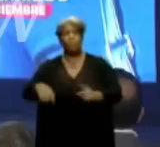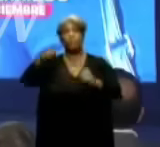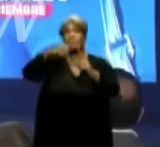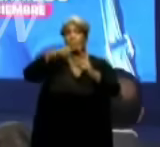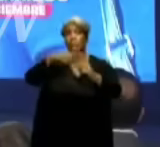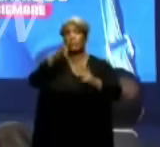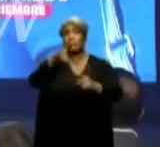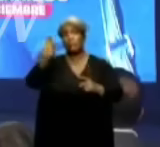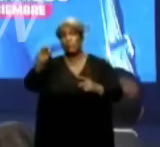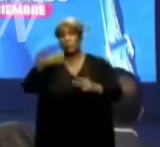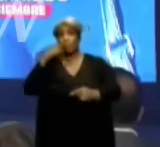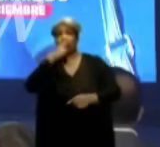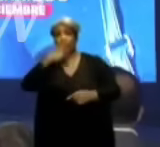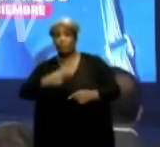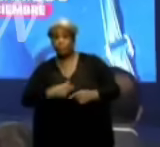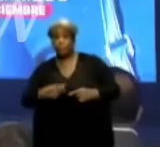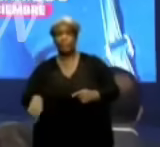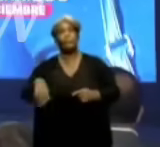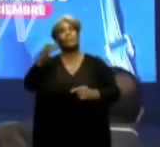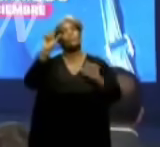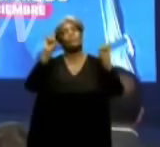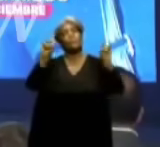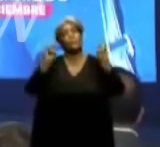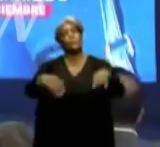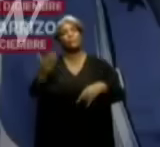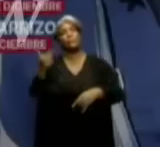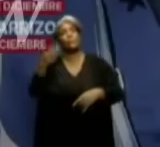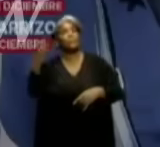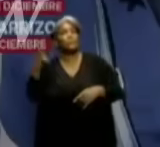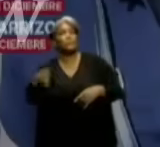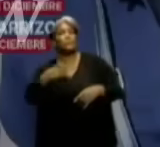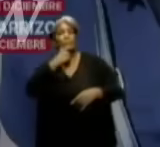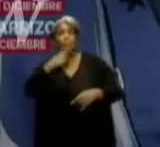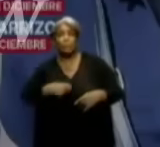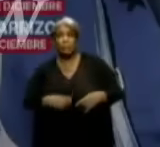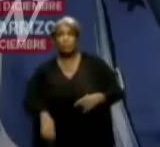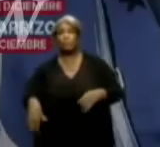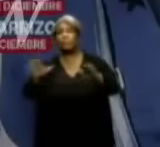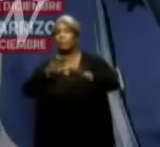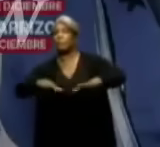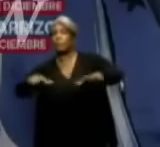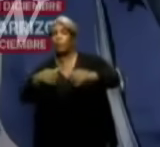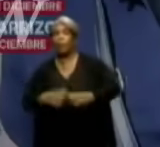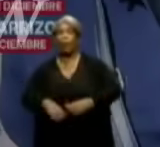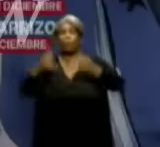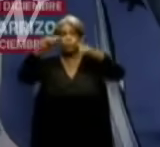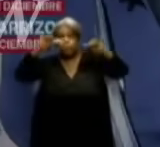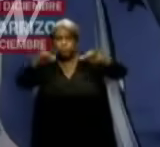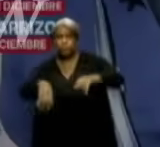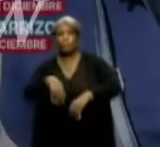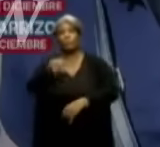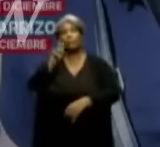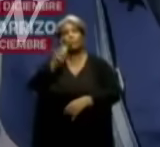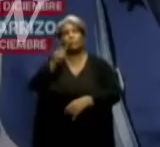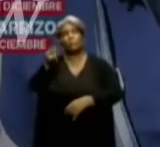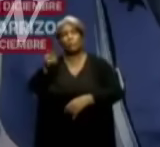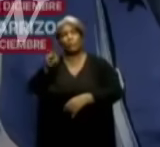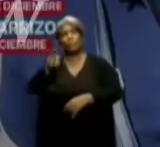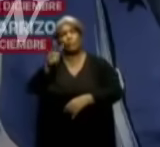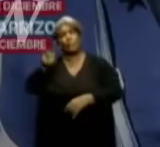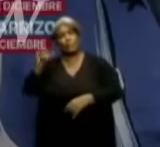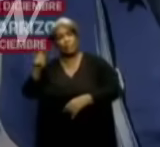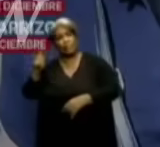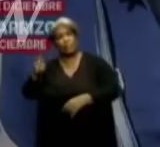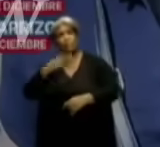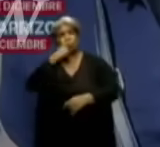9 de diciembre, Santiago 15 y 16 de diciembre, Feria Ganadera 21, 22 y 23 de diciembre y Los